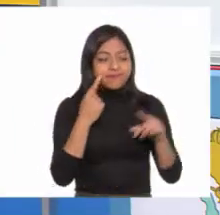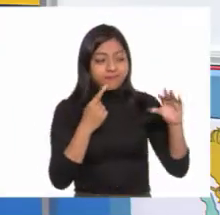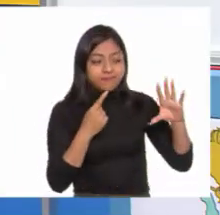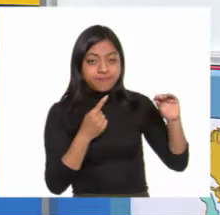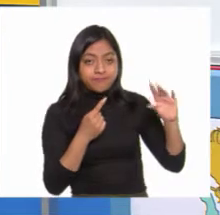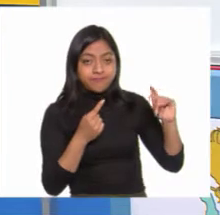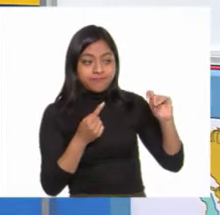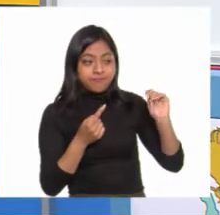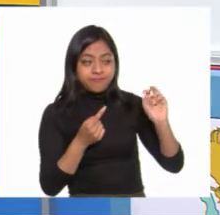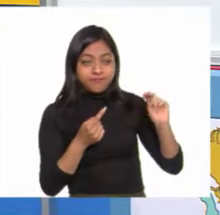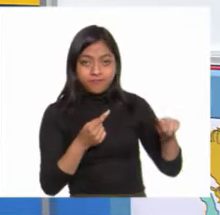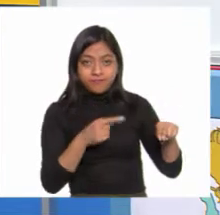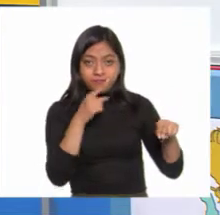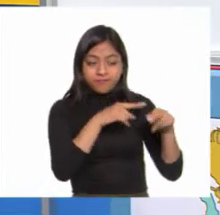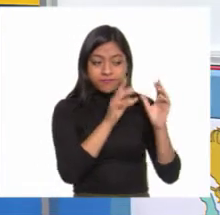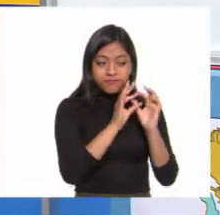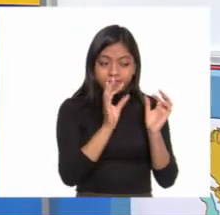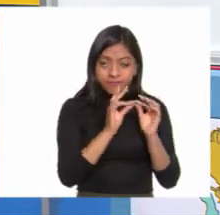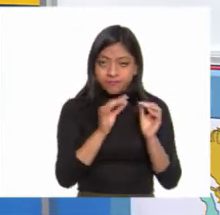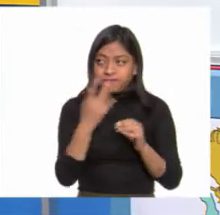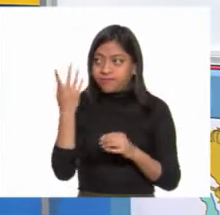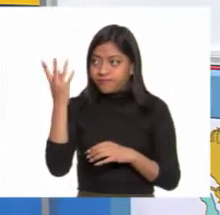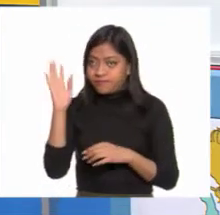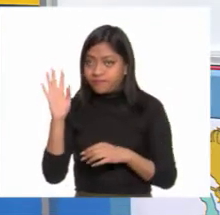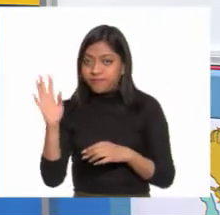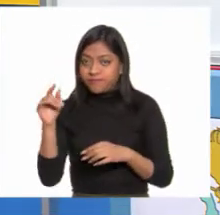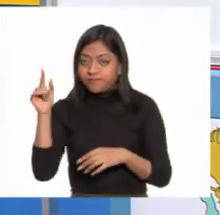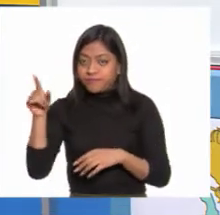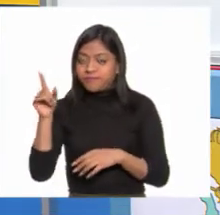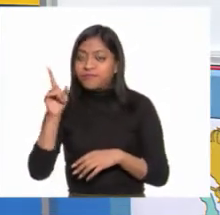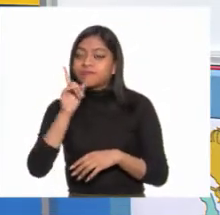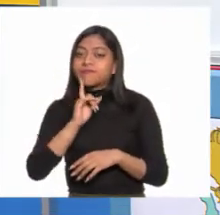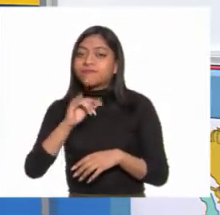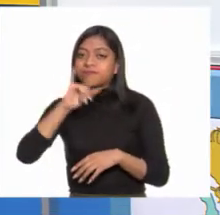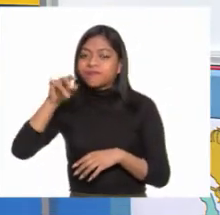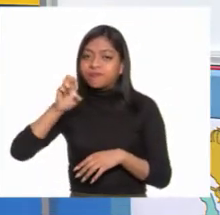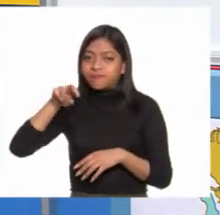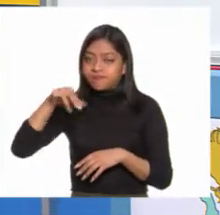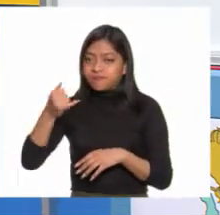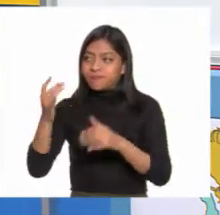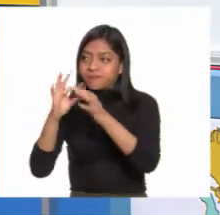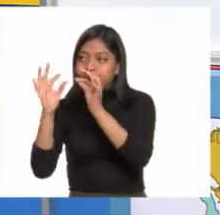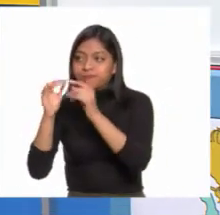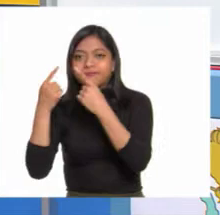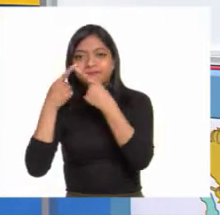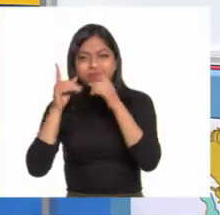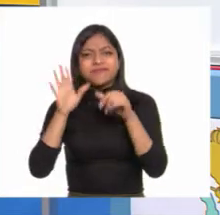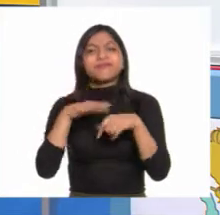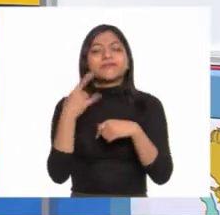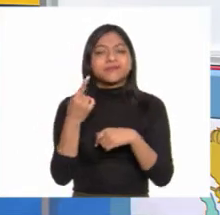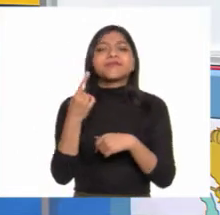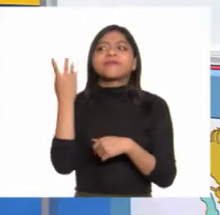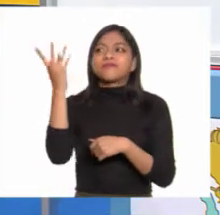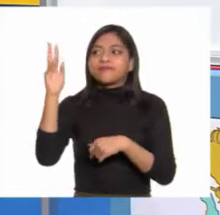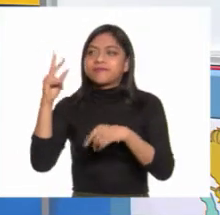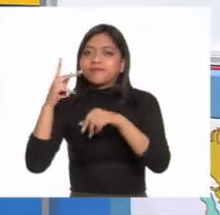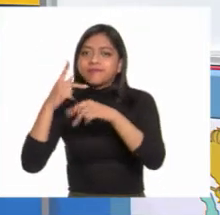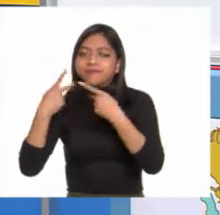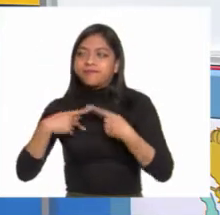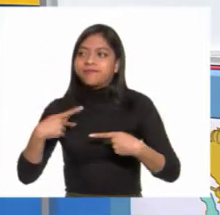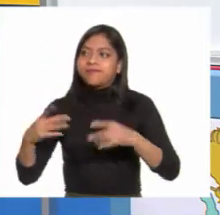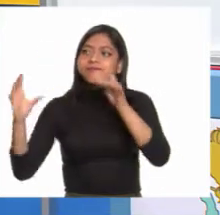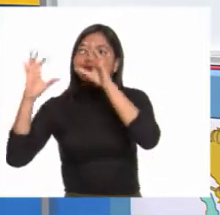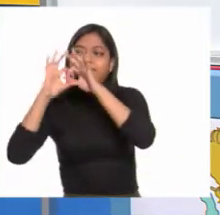estaban destinadas a distinto tipo de público y tenían una intención diferente, por lo que era necesario utilizar un